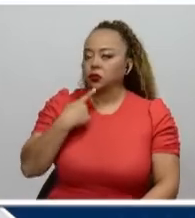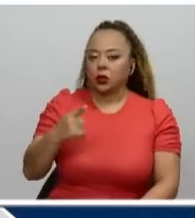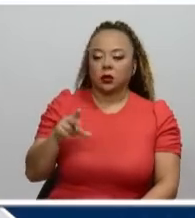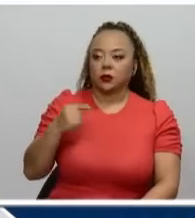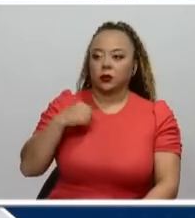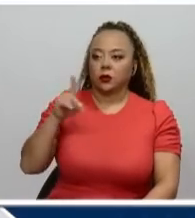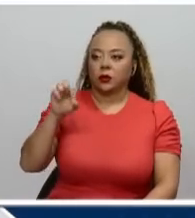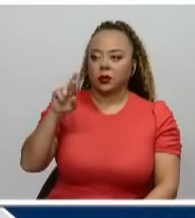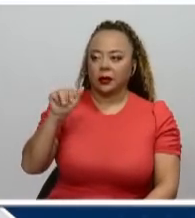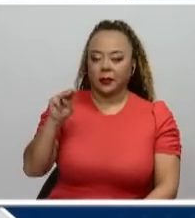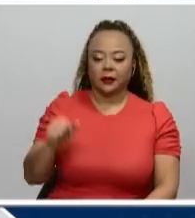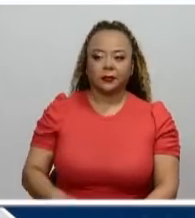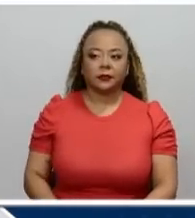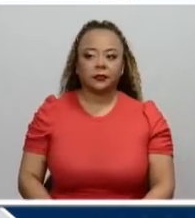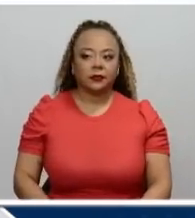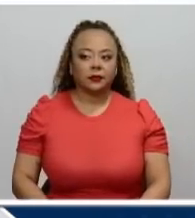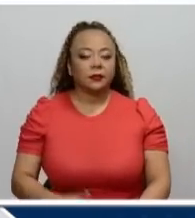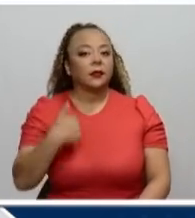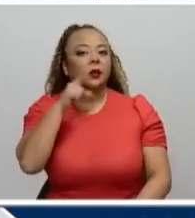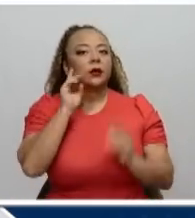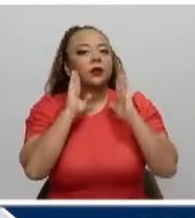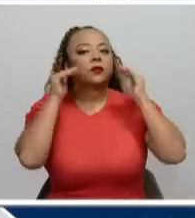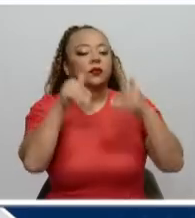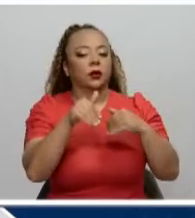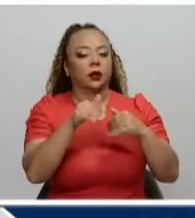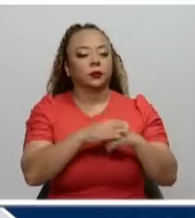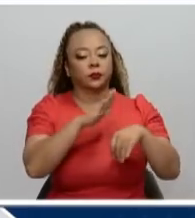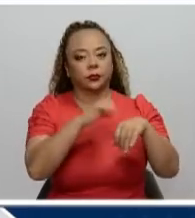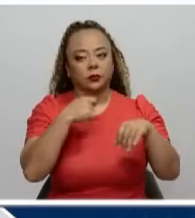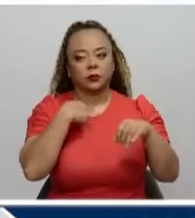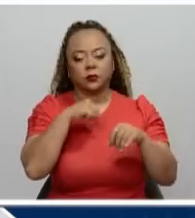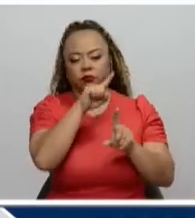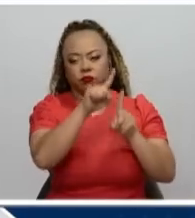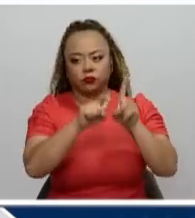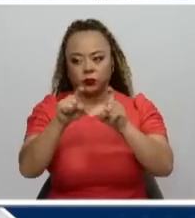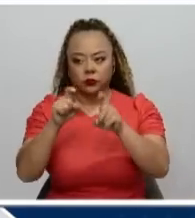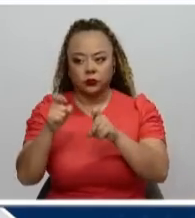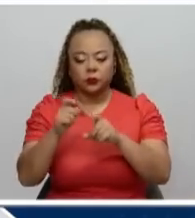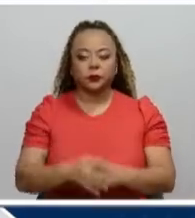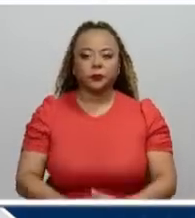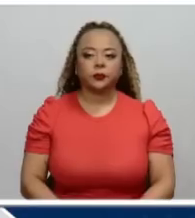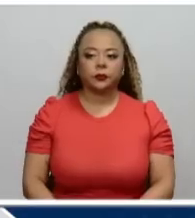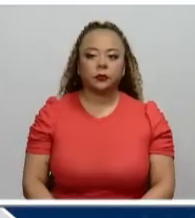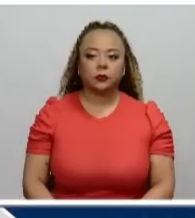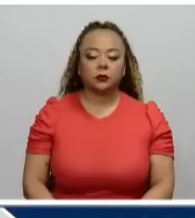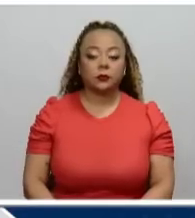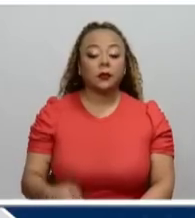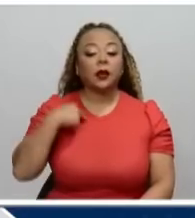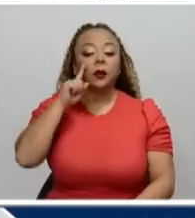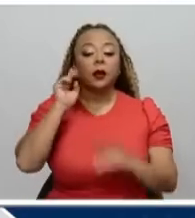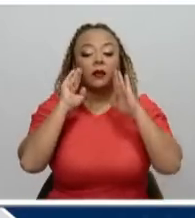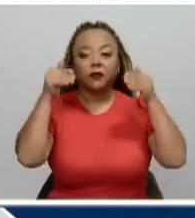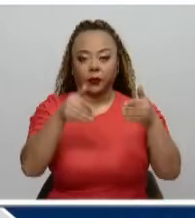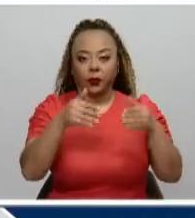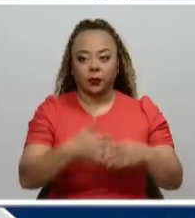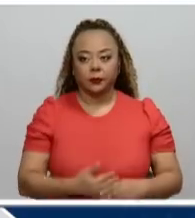haciendo hay una hay un enfoque en la convocatoria ahora estuve preguntando un poquito ahí por debajo hay un enfoque en la